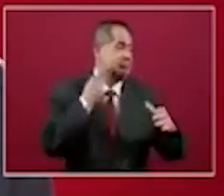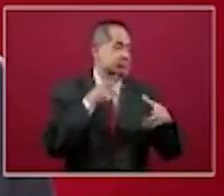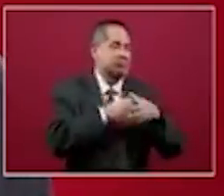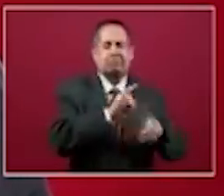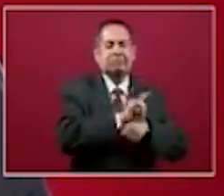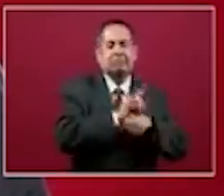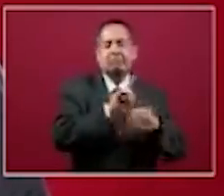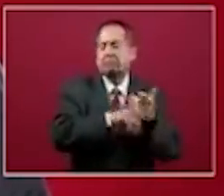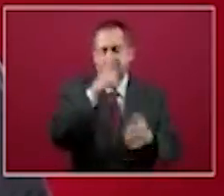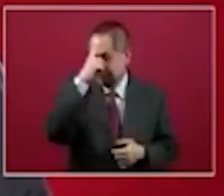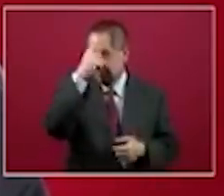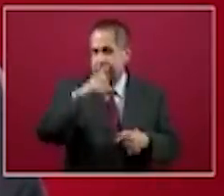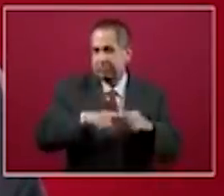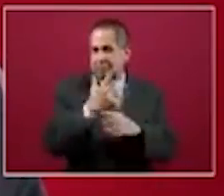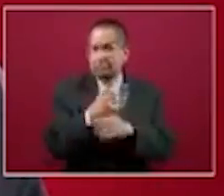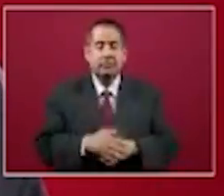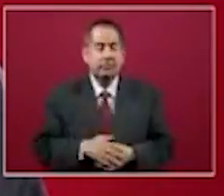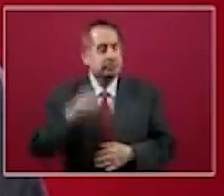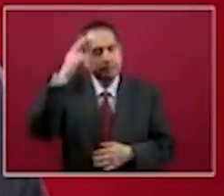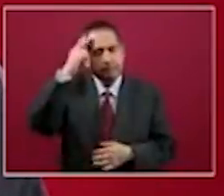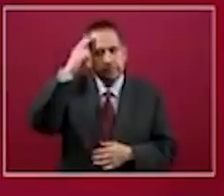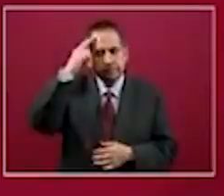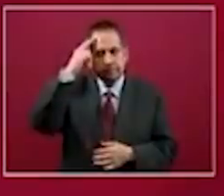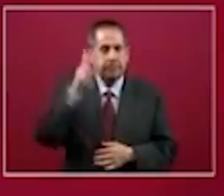de la simulación fue Porfirio Díaz.